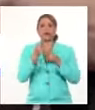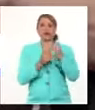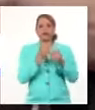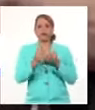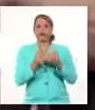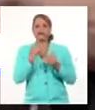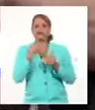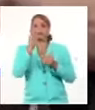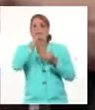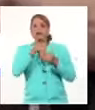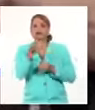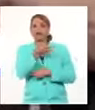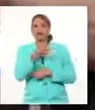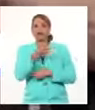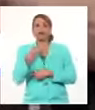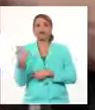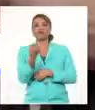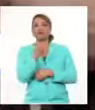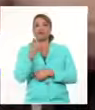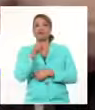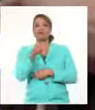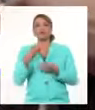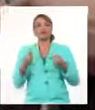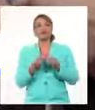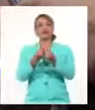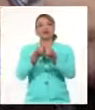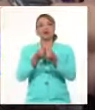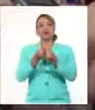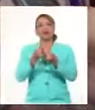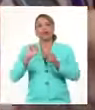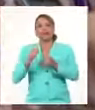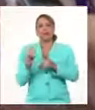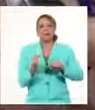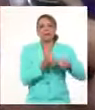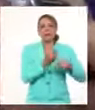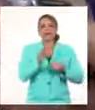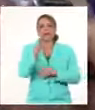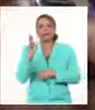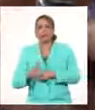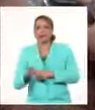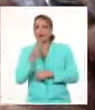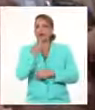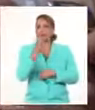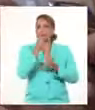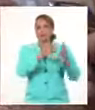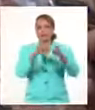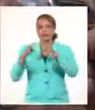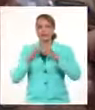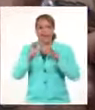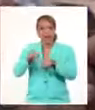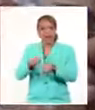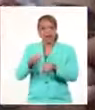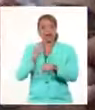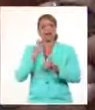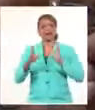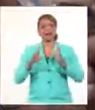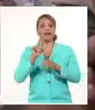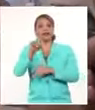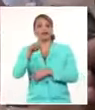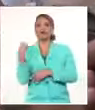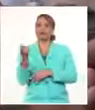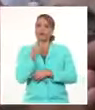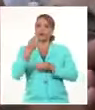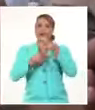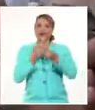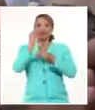en el municipio que ustedes no estén junto a nosotros, lo mismo limpiando un río que atendiendo a alguna comunidad. y ahora en estas últimas etapas, todo lo que ustedes han hecho en